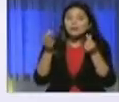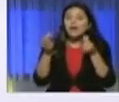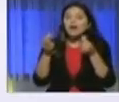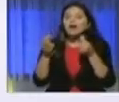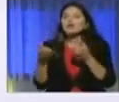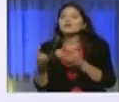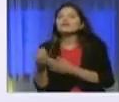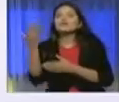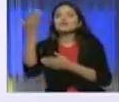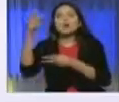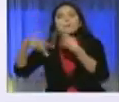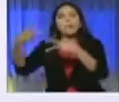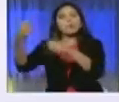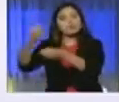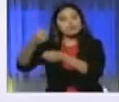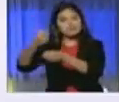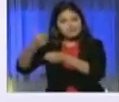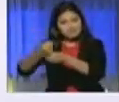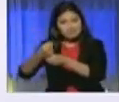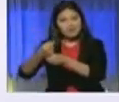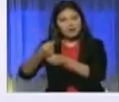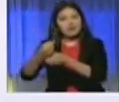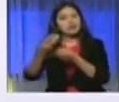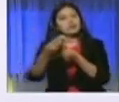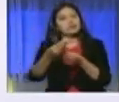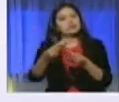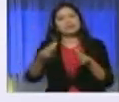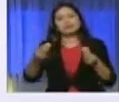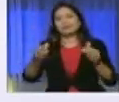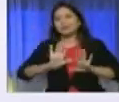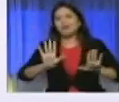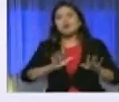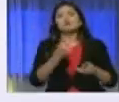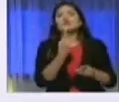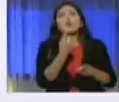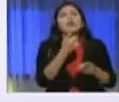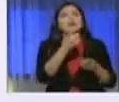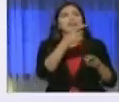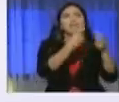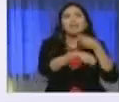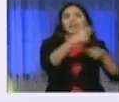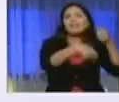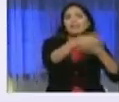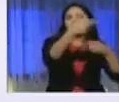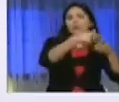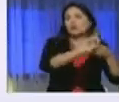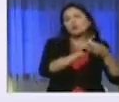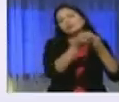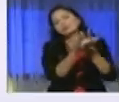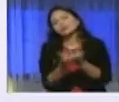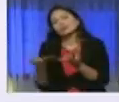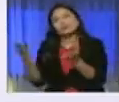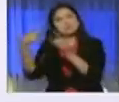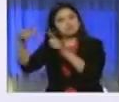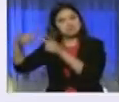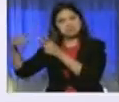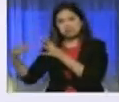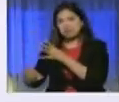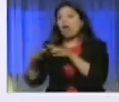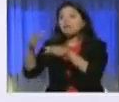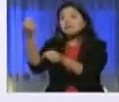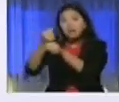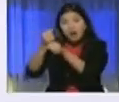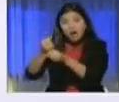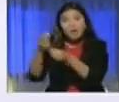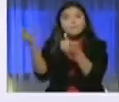productiva y vamos superando el rentismo y la dependencia petrolera, el trabajador tenga empleo, trabajo,